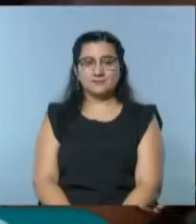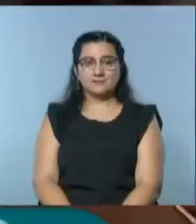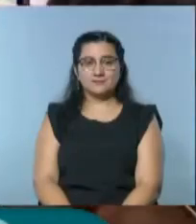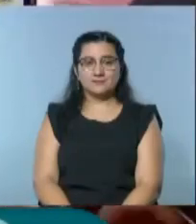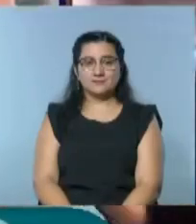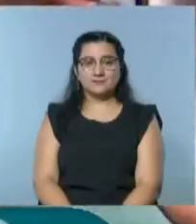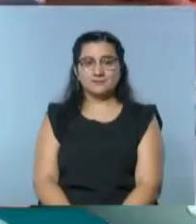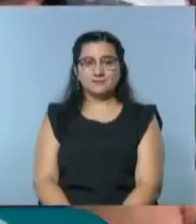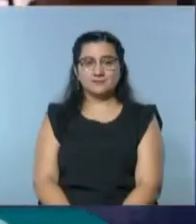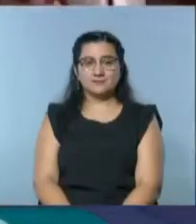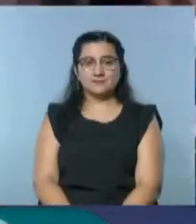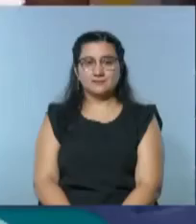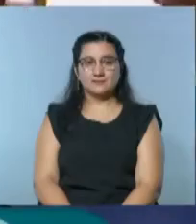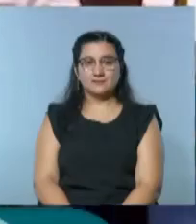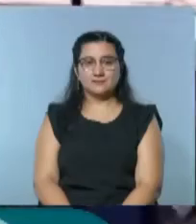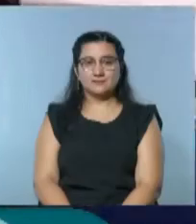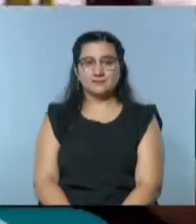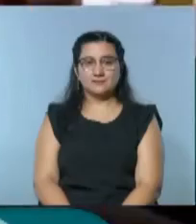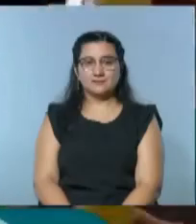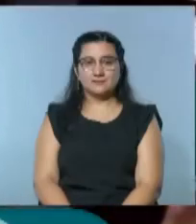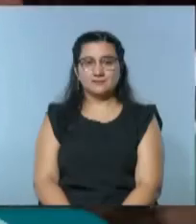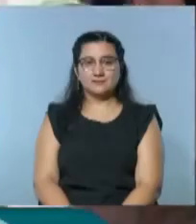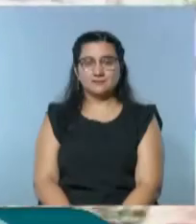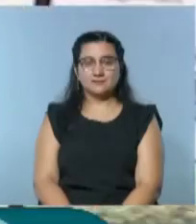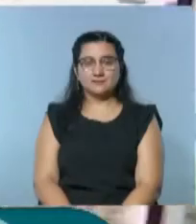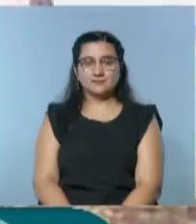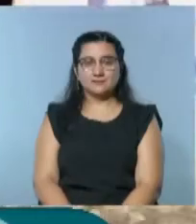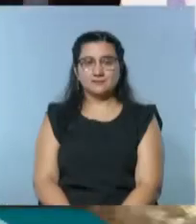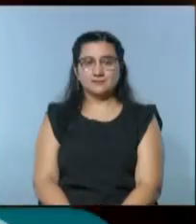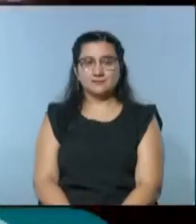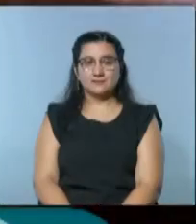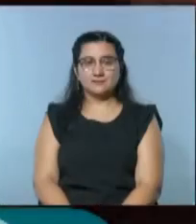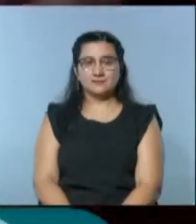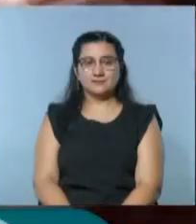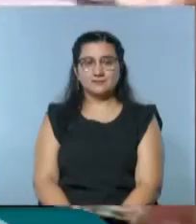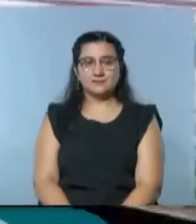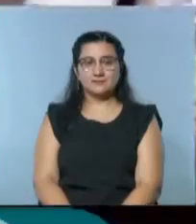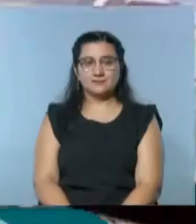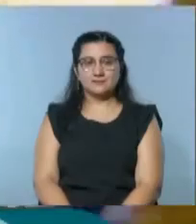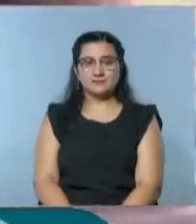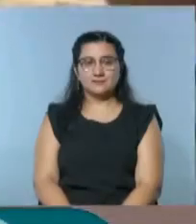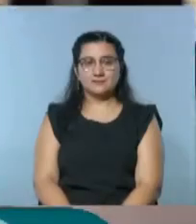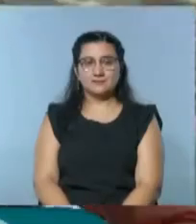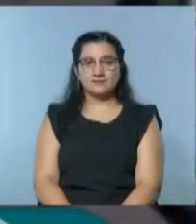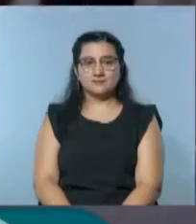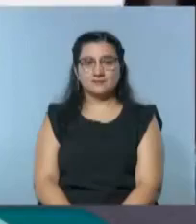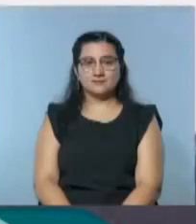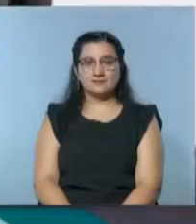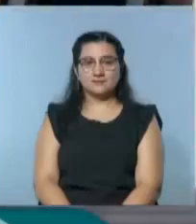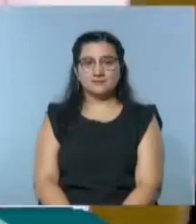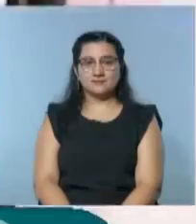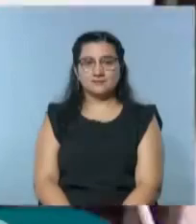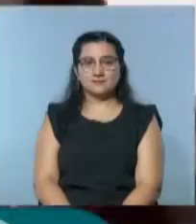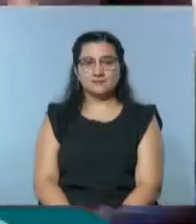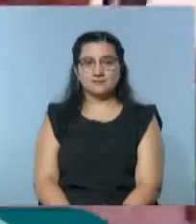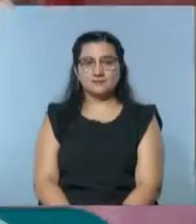busques explicación, busca una buena morena que te rape el corazón. Escucha bien, que es un candombe para bailar con un pie, con una morena